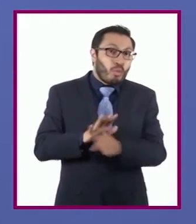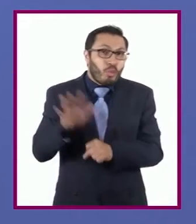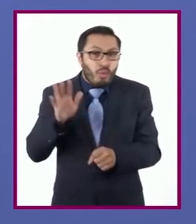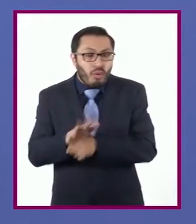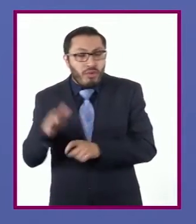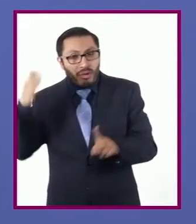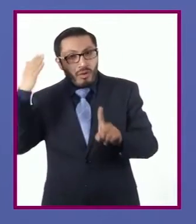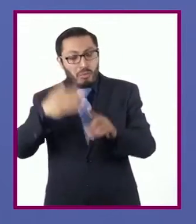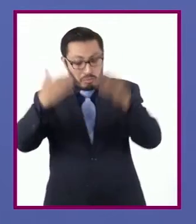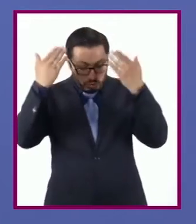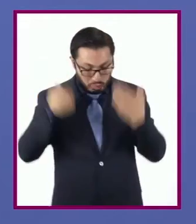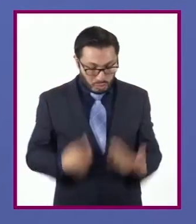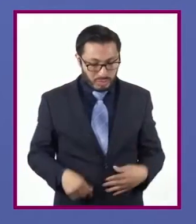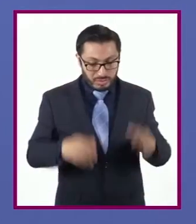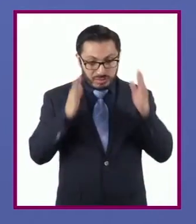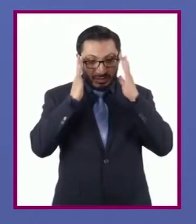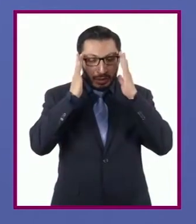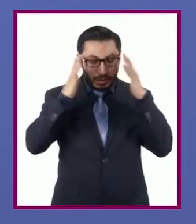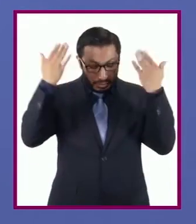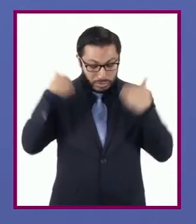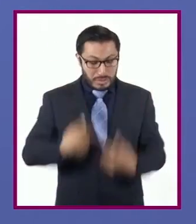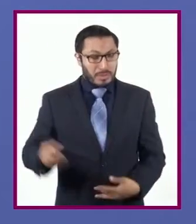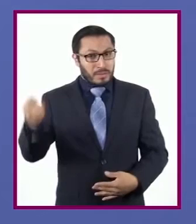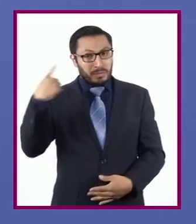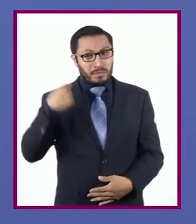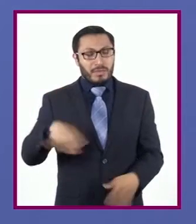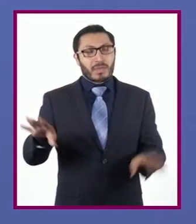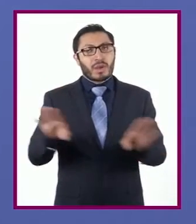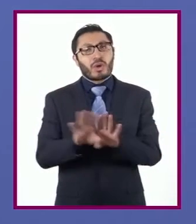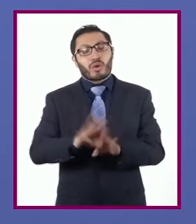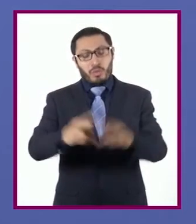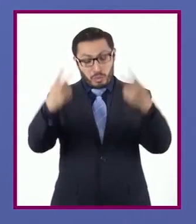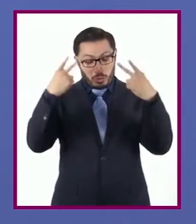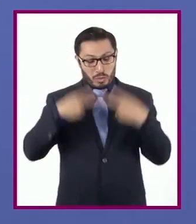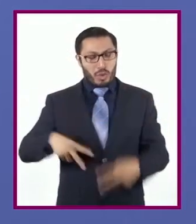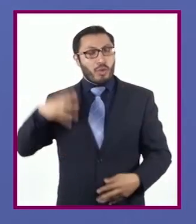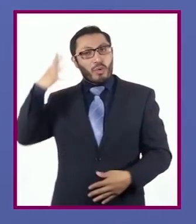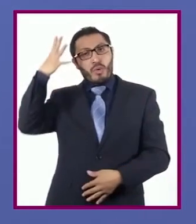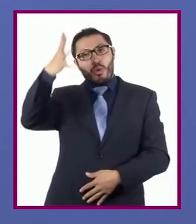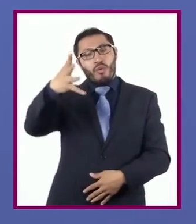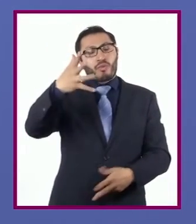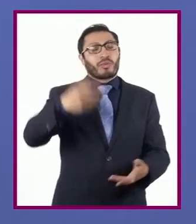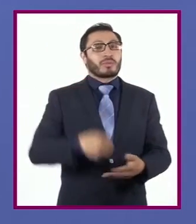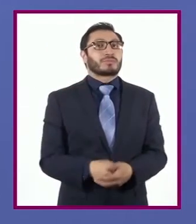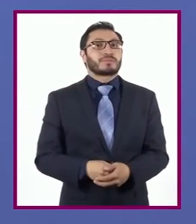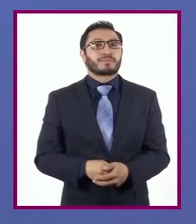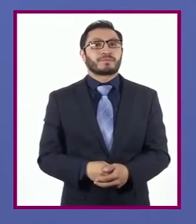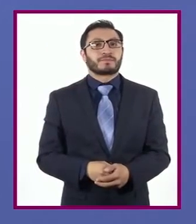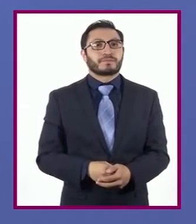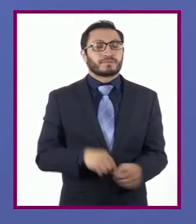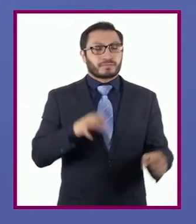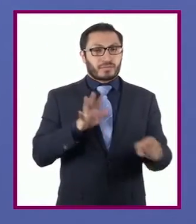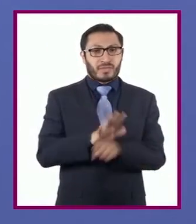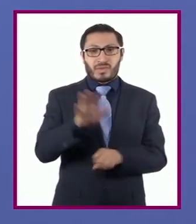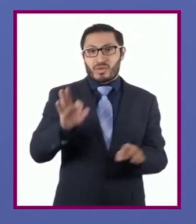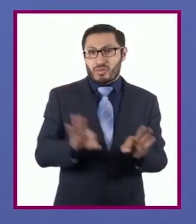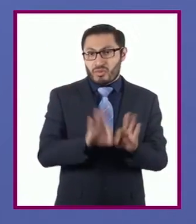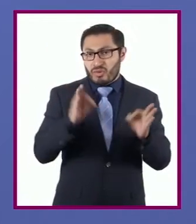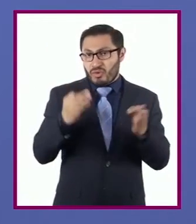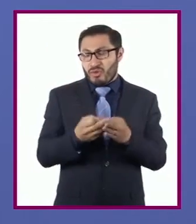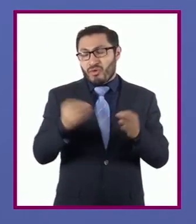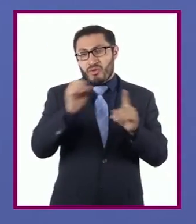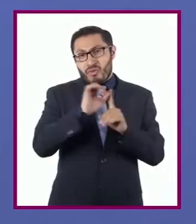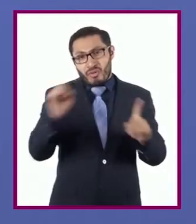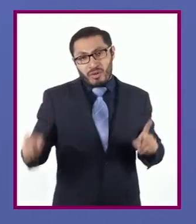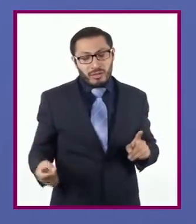ideal de mí misma, es decir, cómo quiero verme en un futuro, ¿qué estrategias podrían plantearme